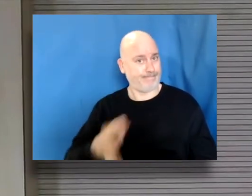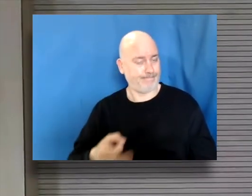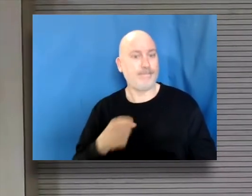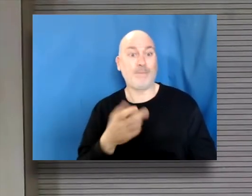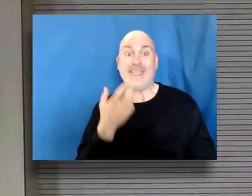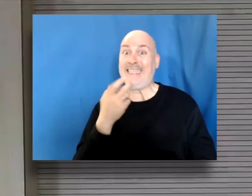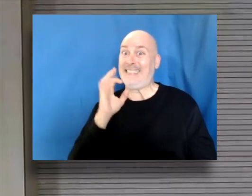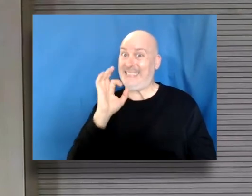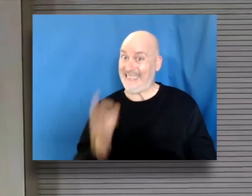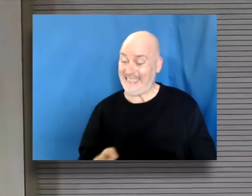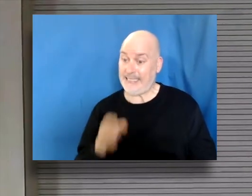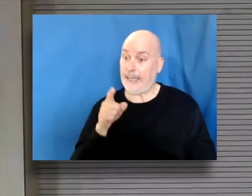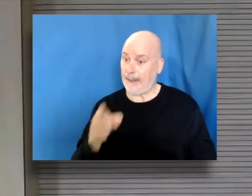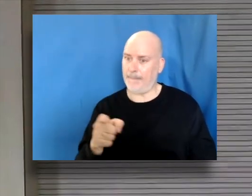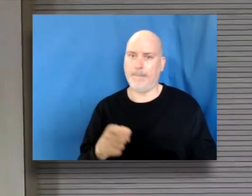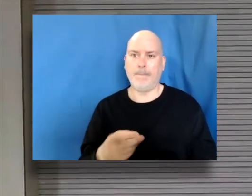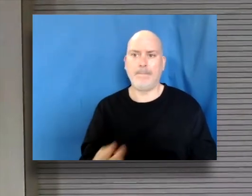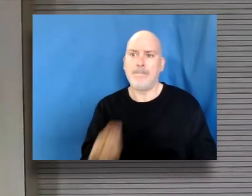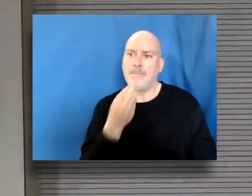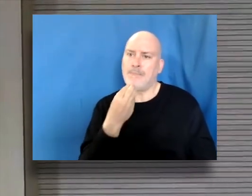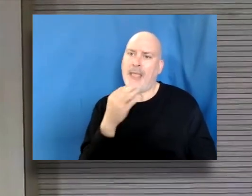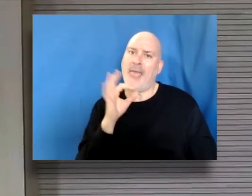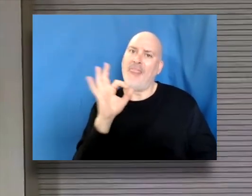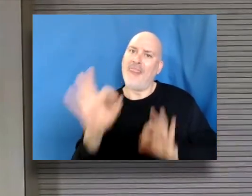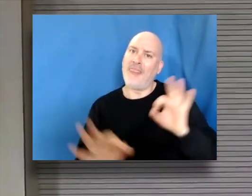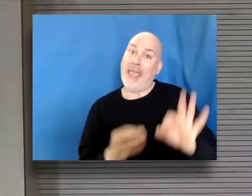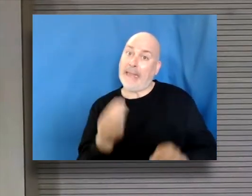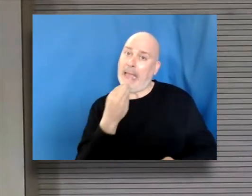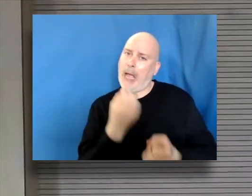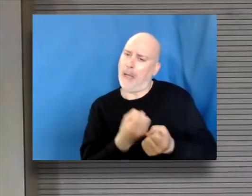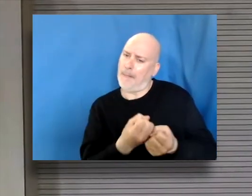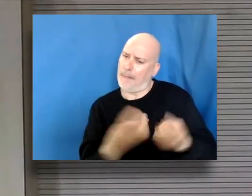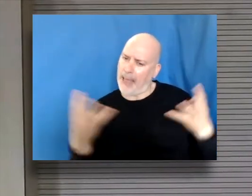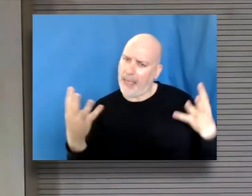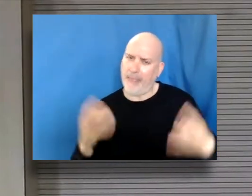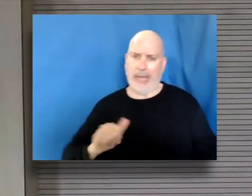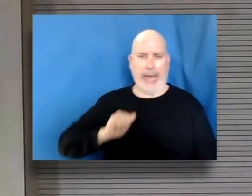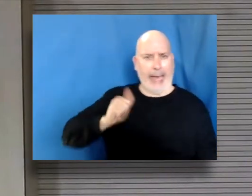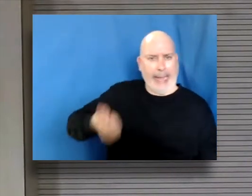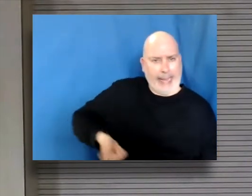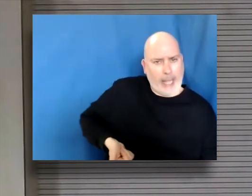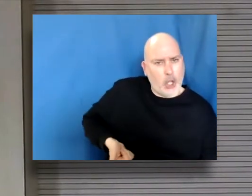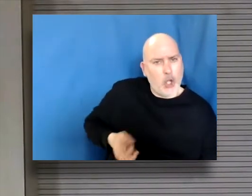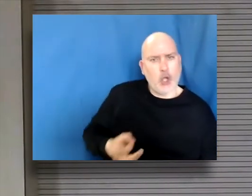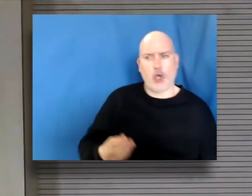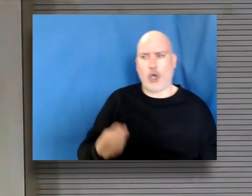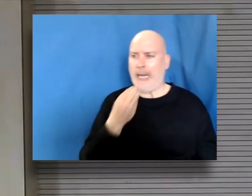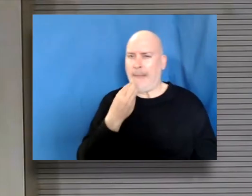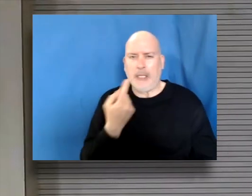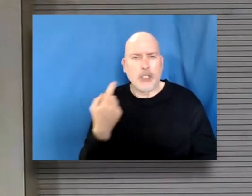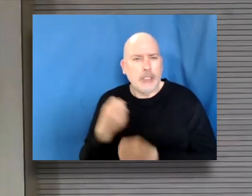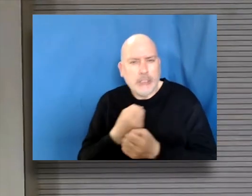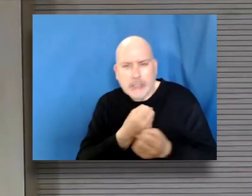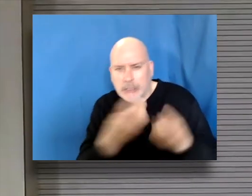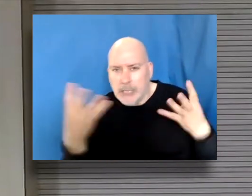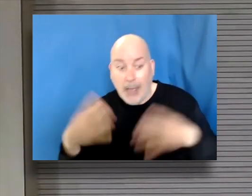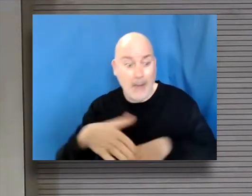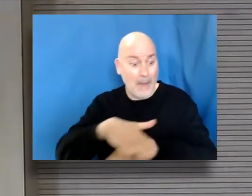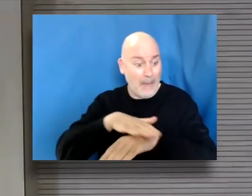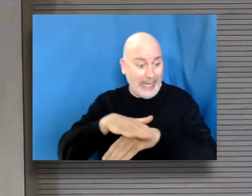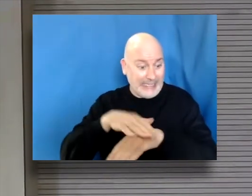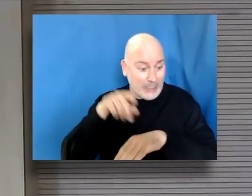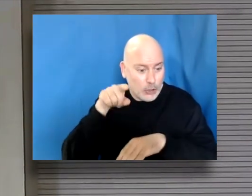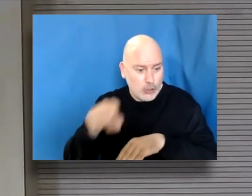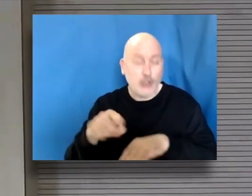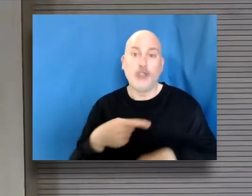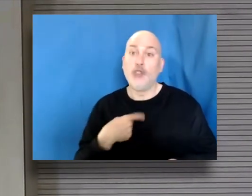el niño sigue una dieta variada y rica en todos los alimentos básicos, los suplementos